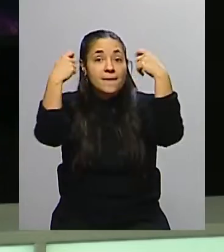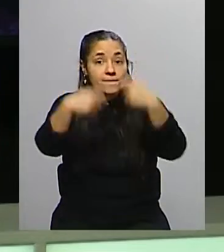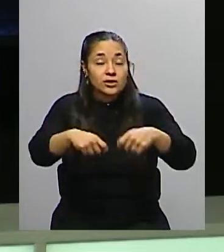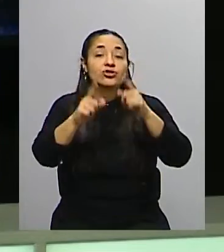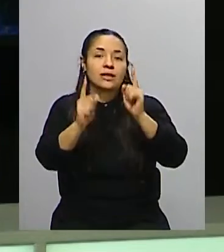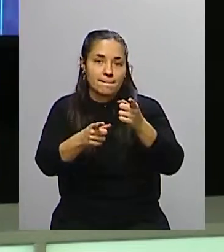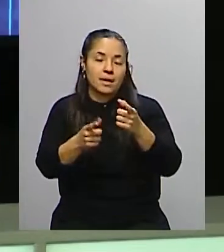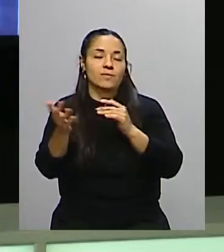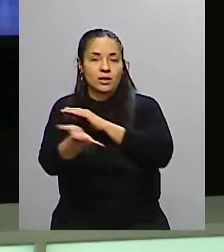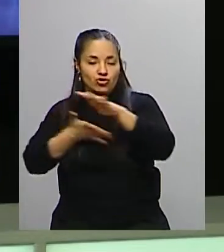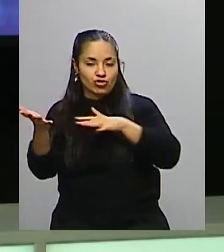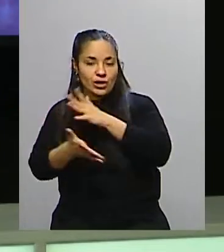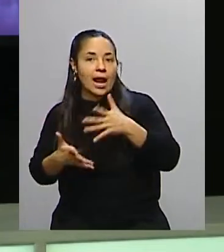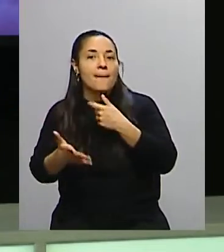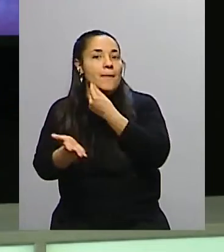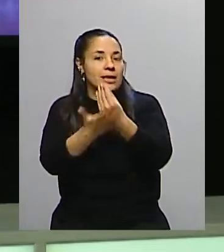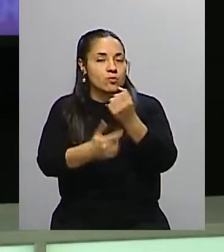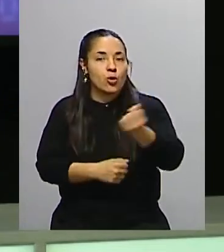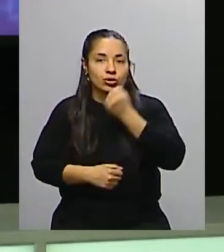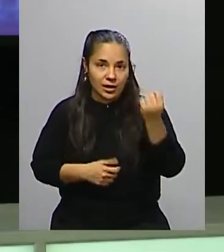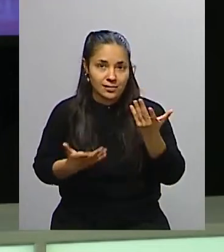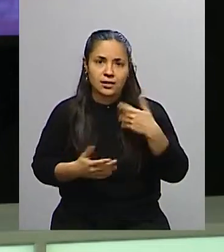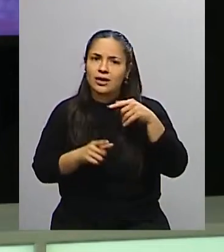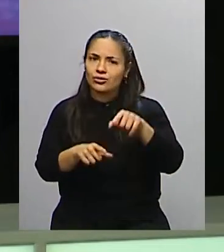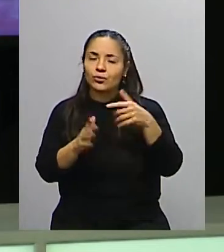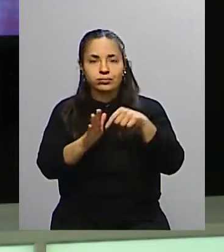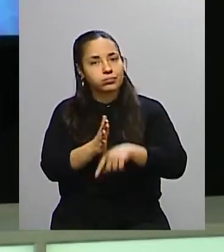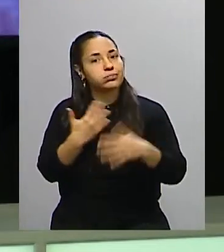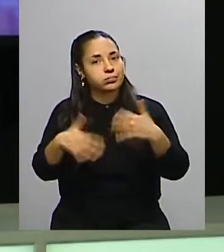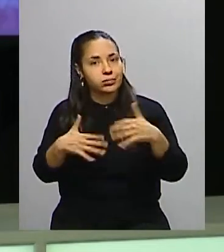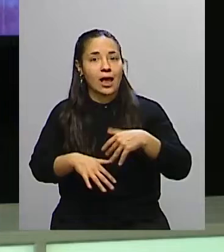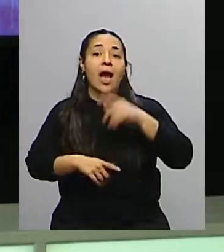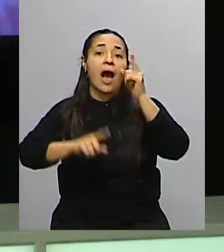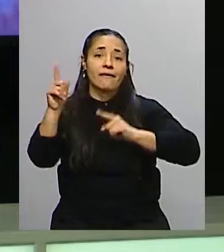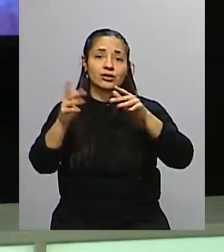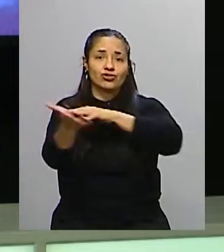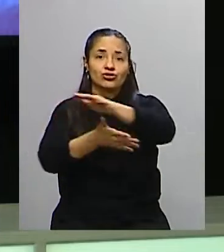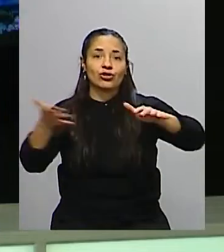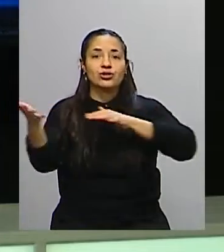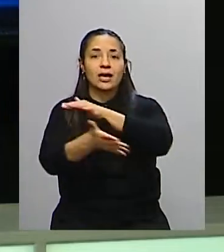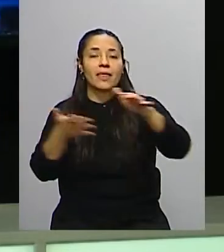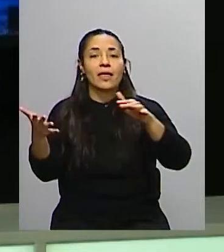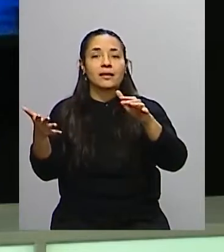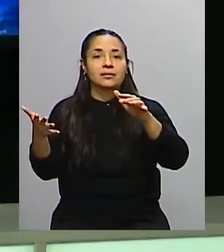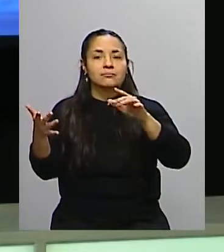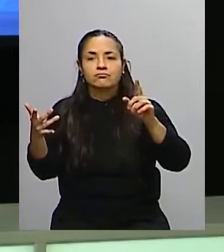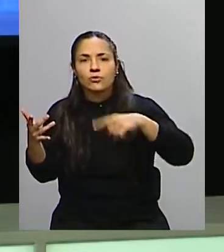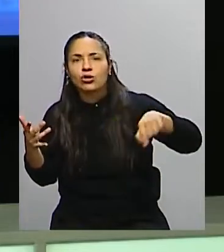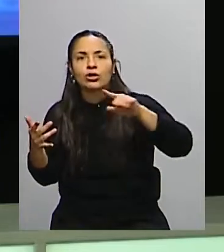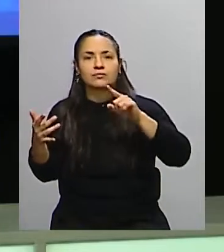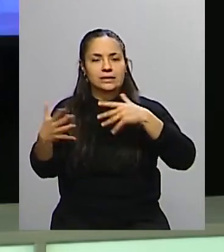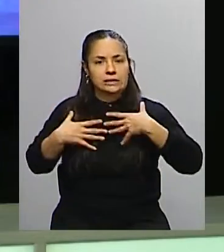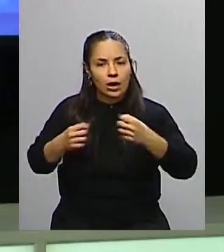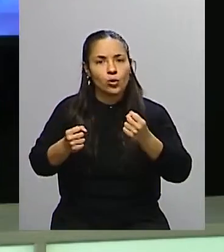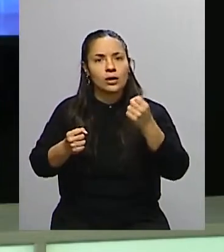participación social. Y esa es una gran complejidad porque las sociedades muchas veces no nos damos las discusiones de cuánto valoramos la salud, en qué nivel lo ponemos, como